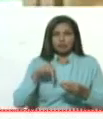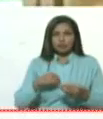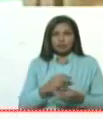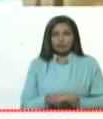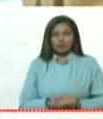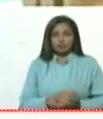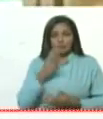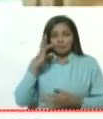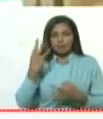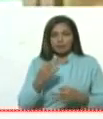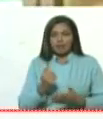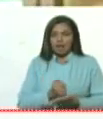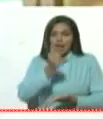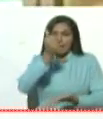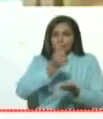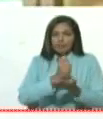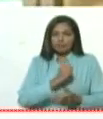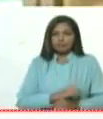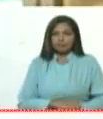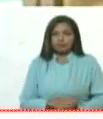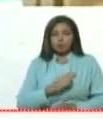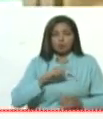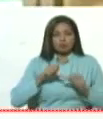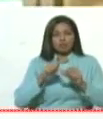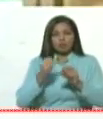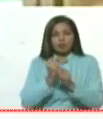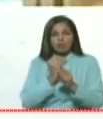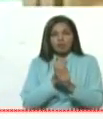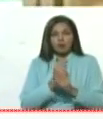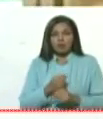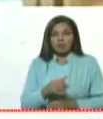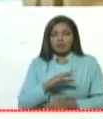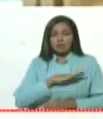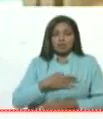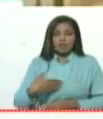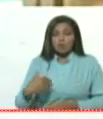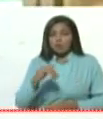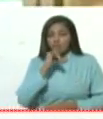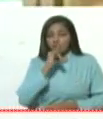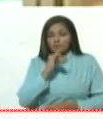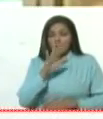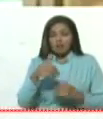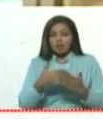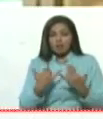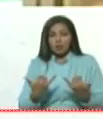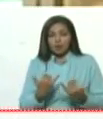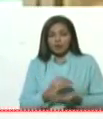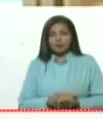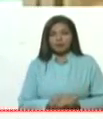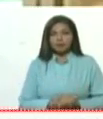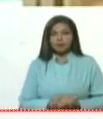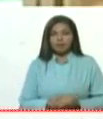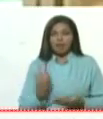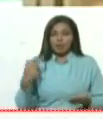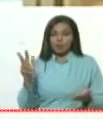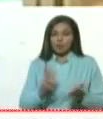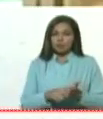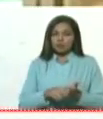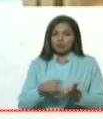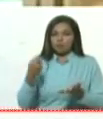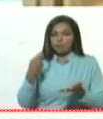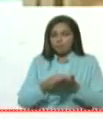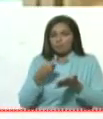¿Verdad? Amén. Bueno, continuemos en el trabajo. Fíjense, quiero anunciar también la aprobación de